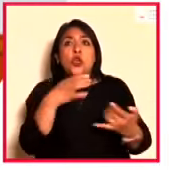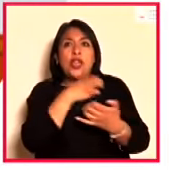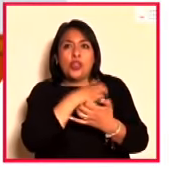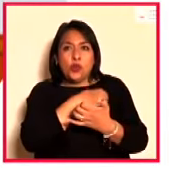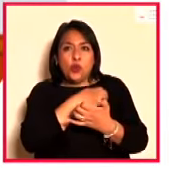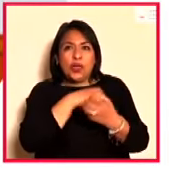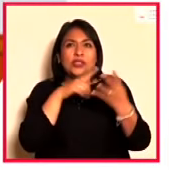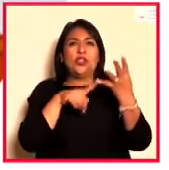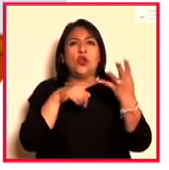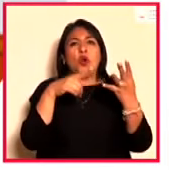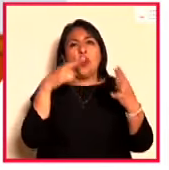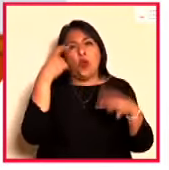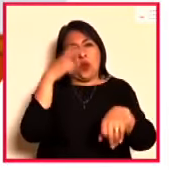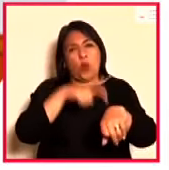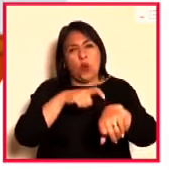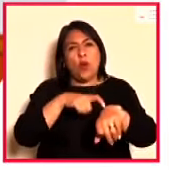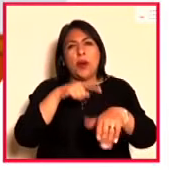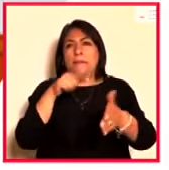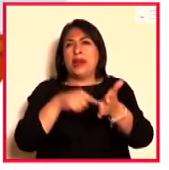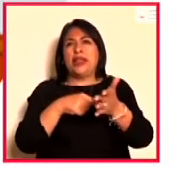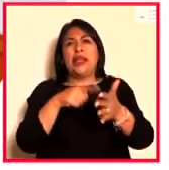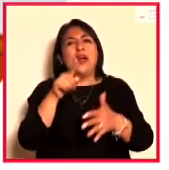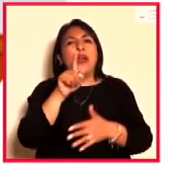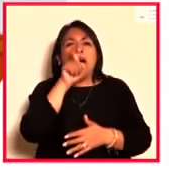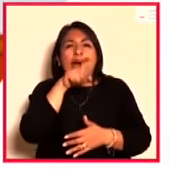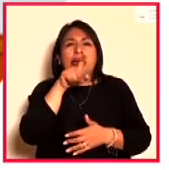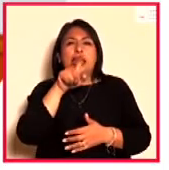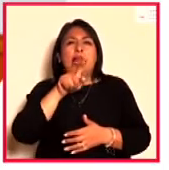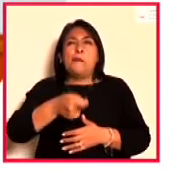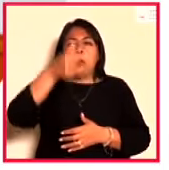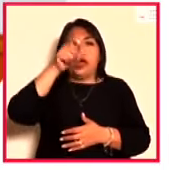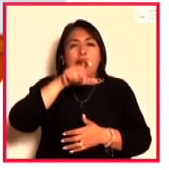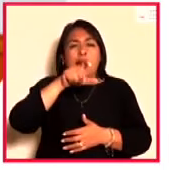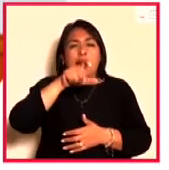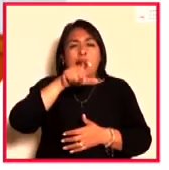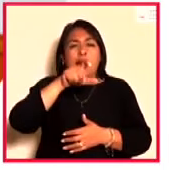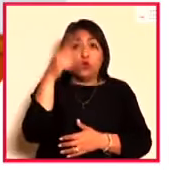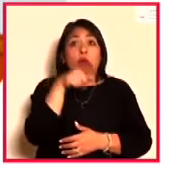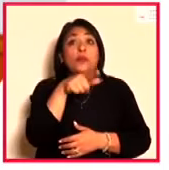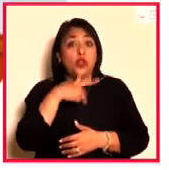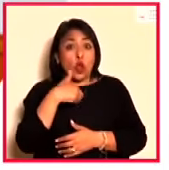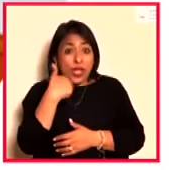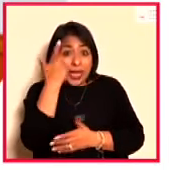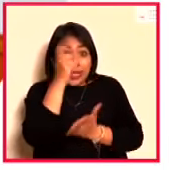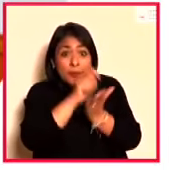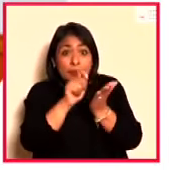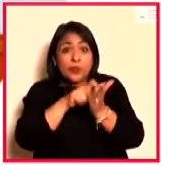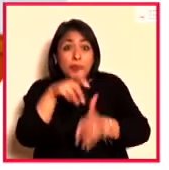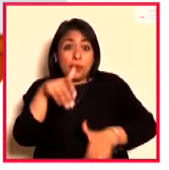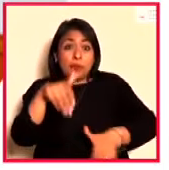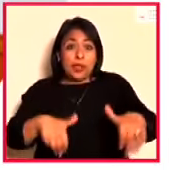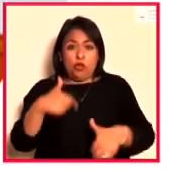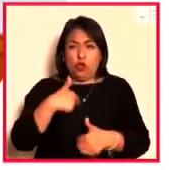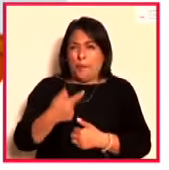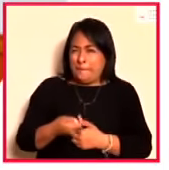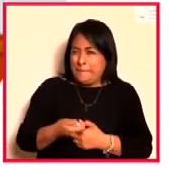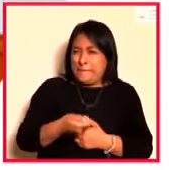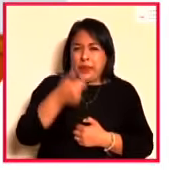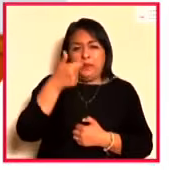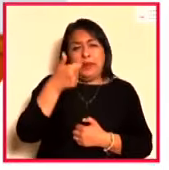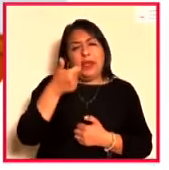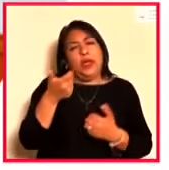y Águila o Sol. Yo quería escribir teatro. De hecho, yo lo primero que hice, bueno,